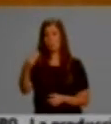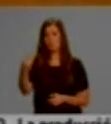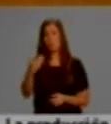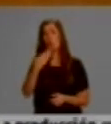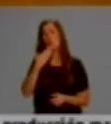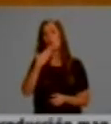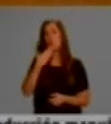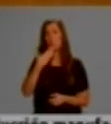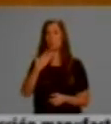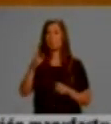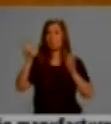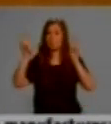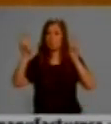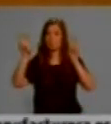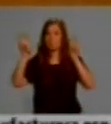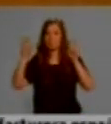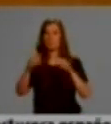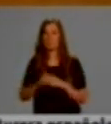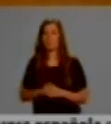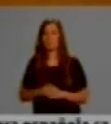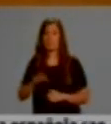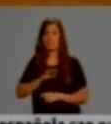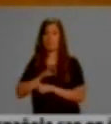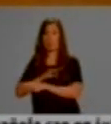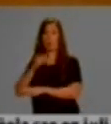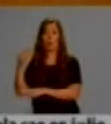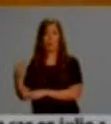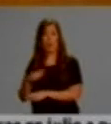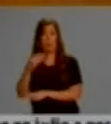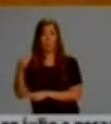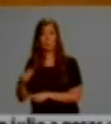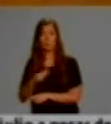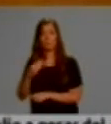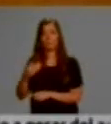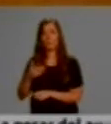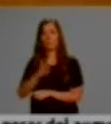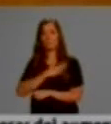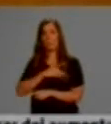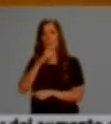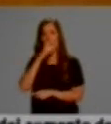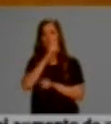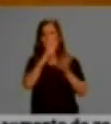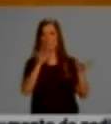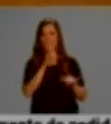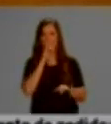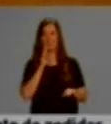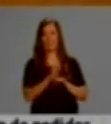como cuando supuestamente el señor Bárcenas pretendía chantajearle.